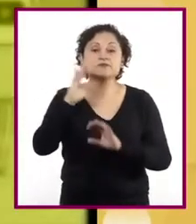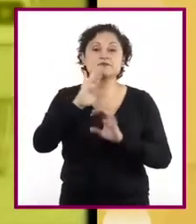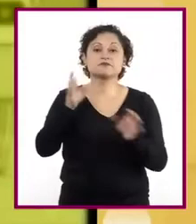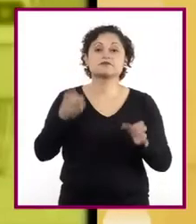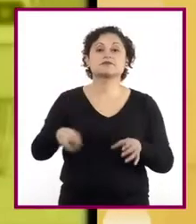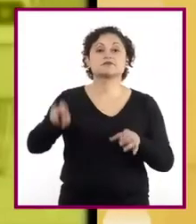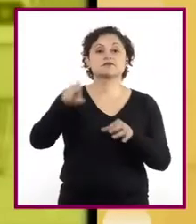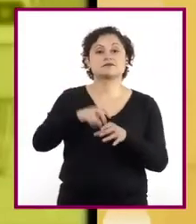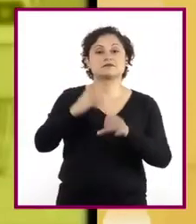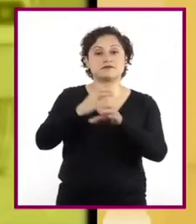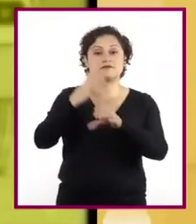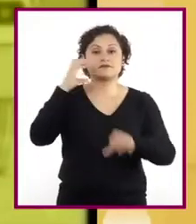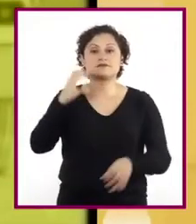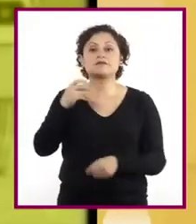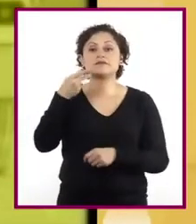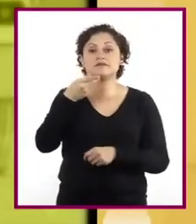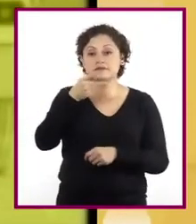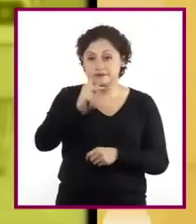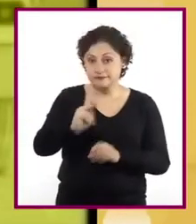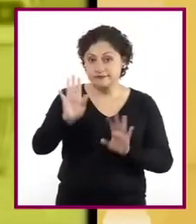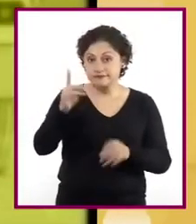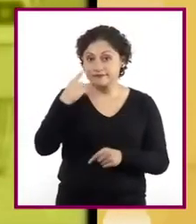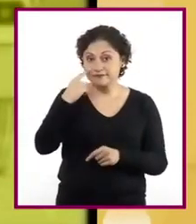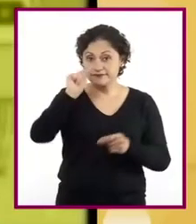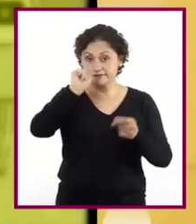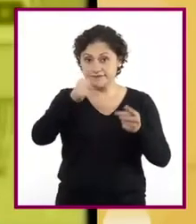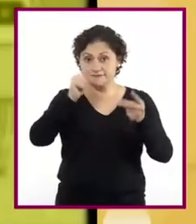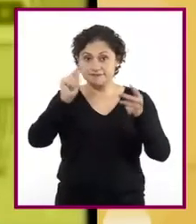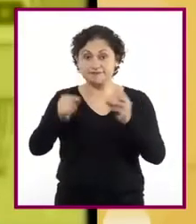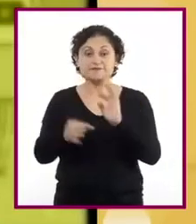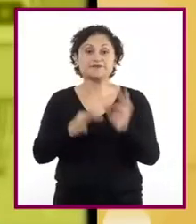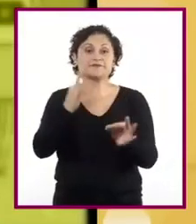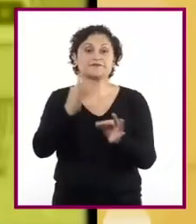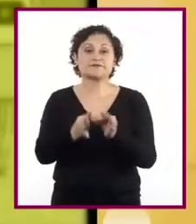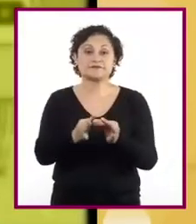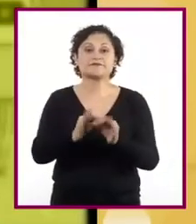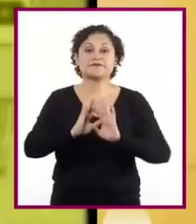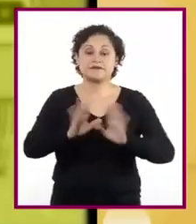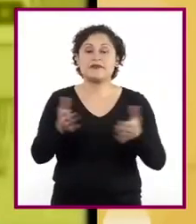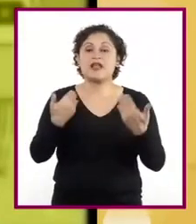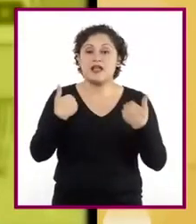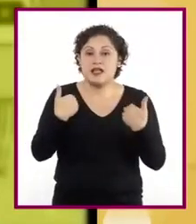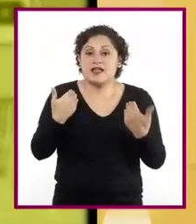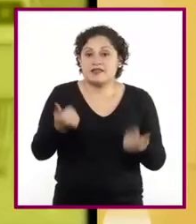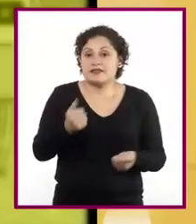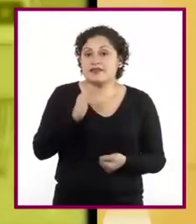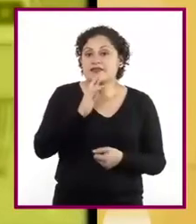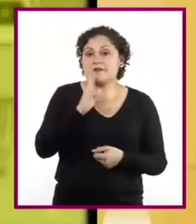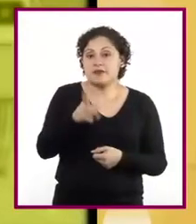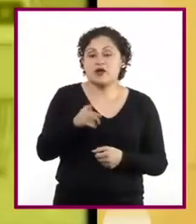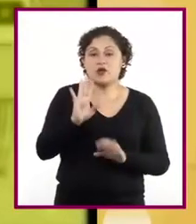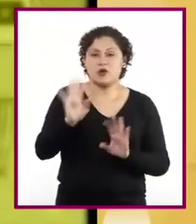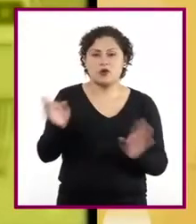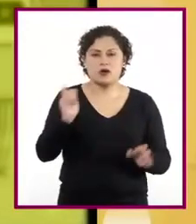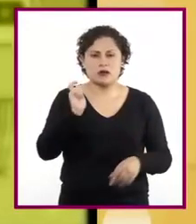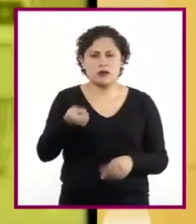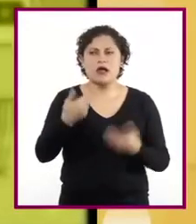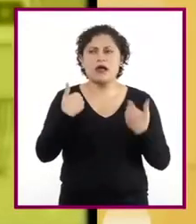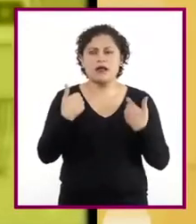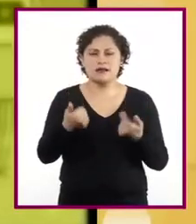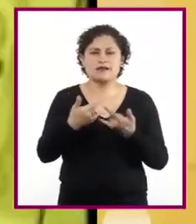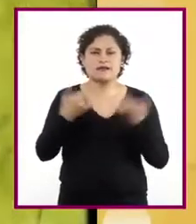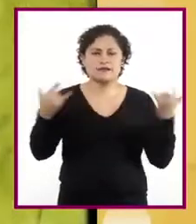Pero, al colocar las comas en el lugar adecuado, la frase resulta entendible y comunica un significado